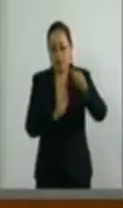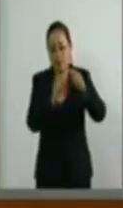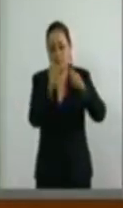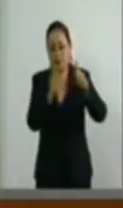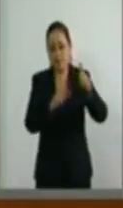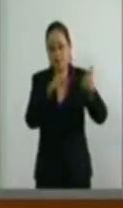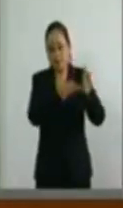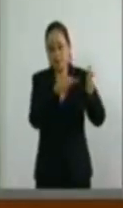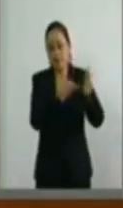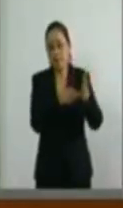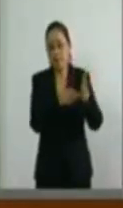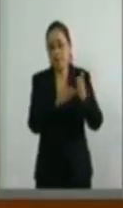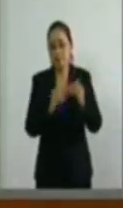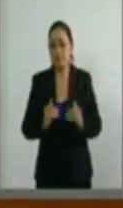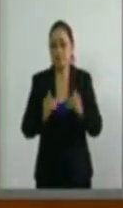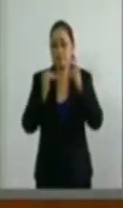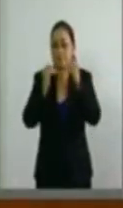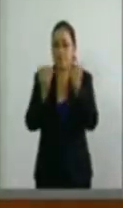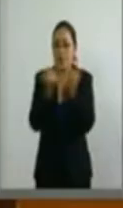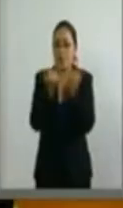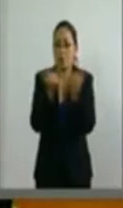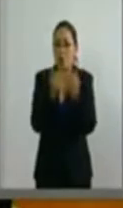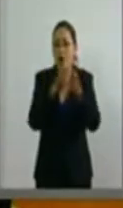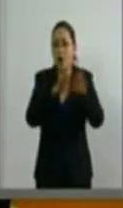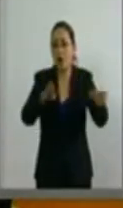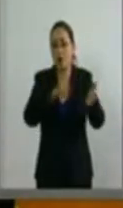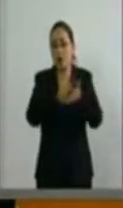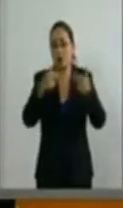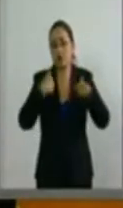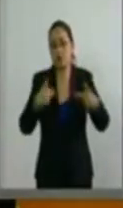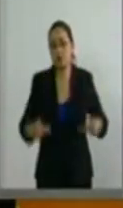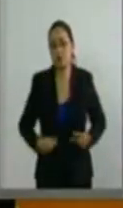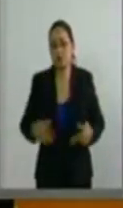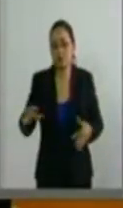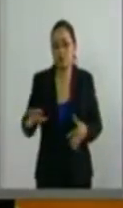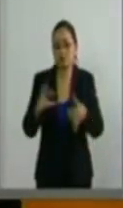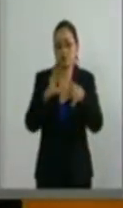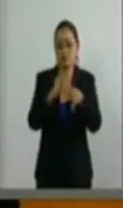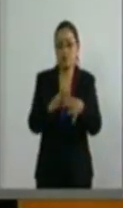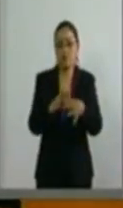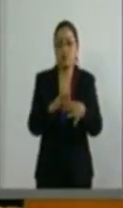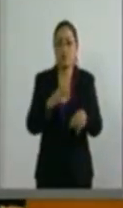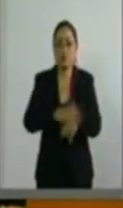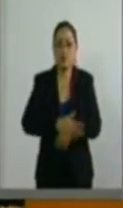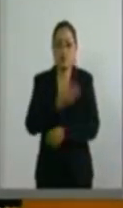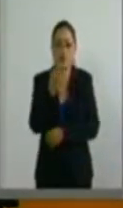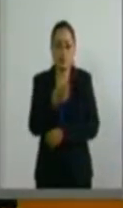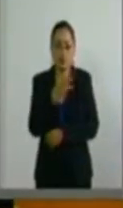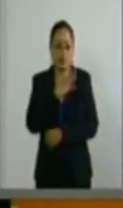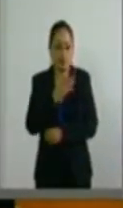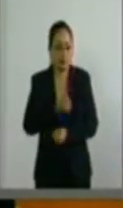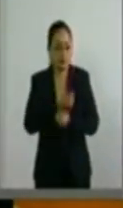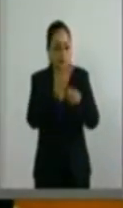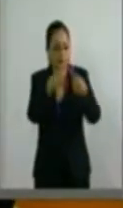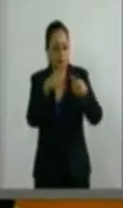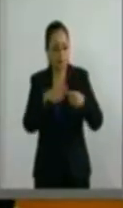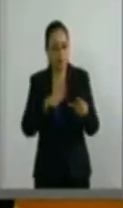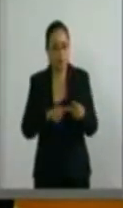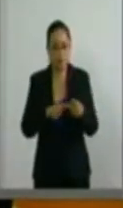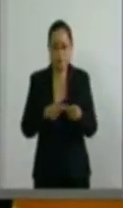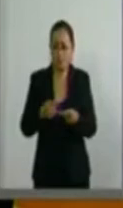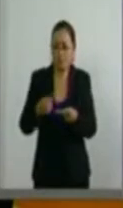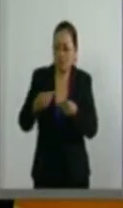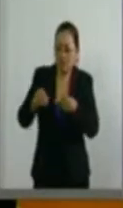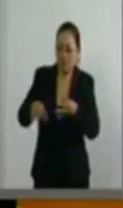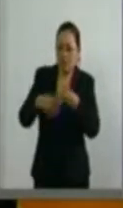en la dimensión de los derechos humanos y en esa dinámica sus expresiones, sus